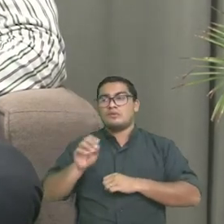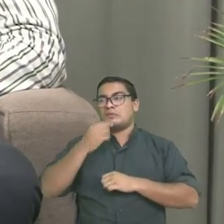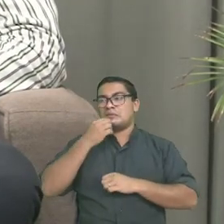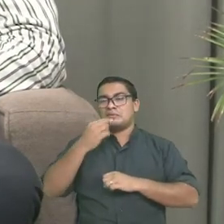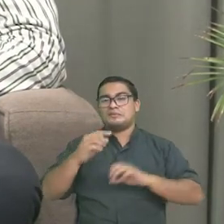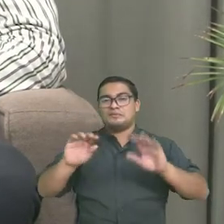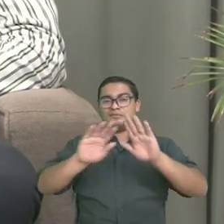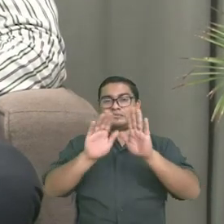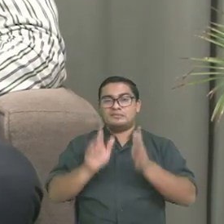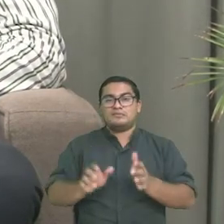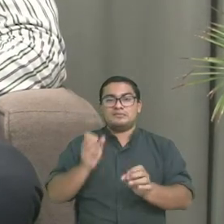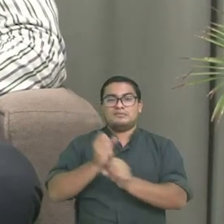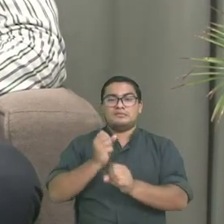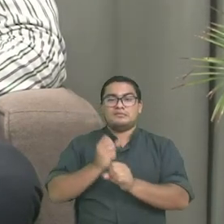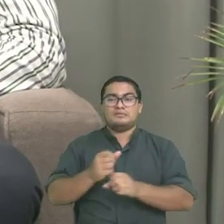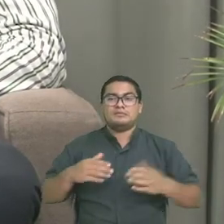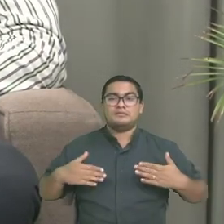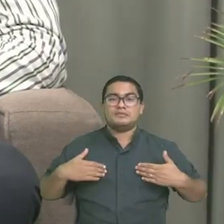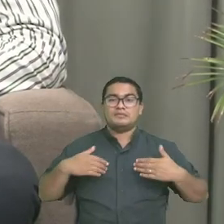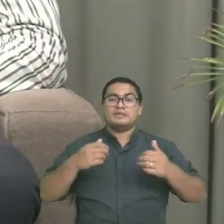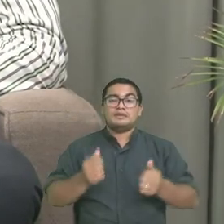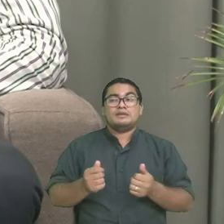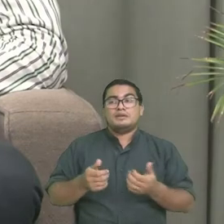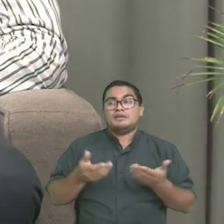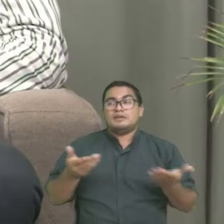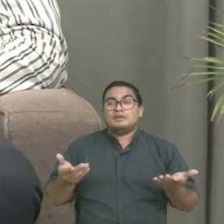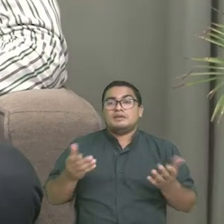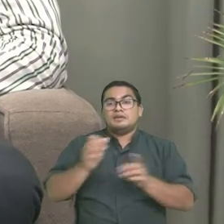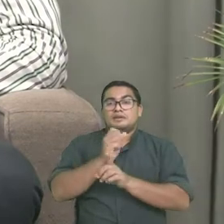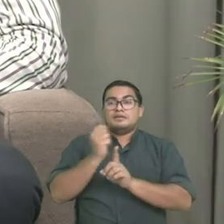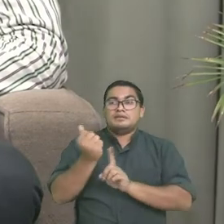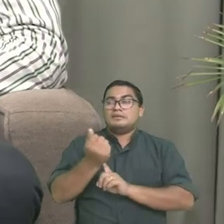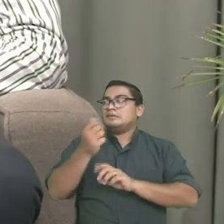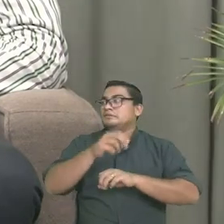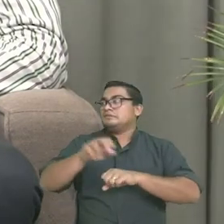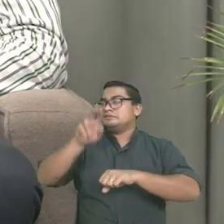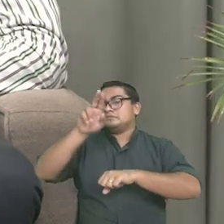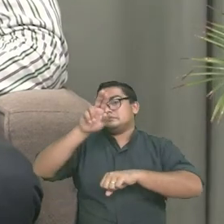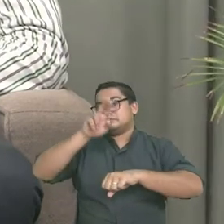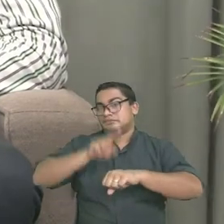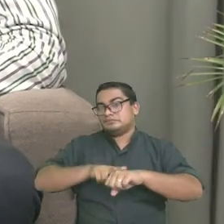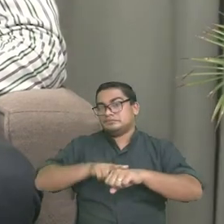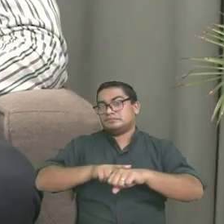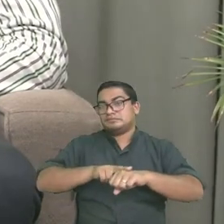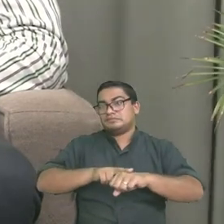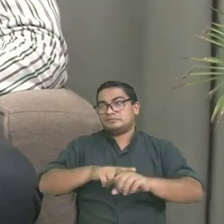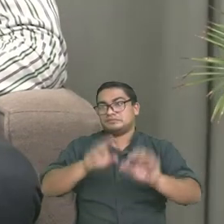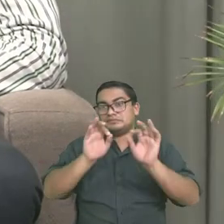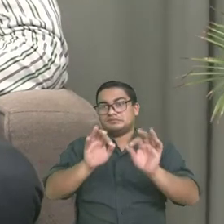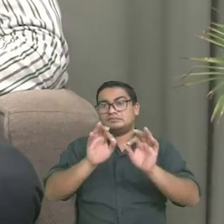trabajadora de la salud que habló hoy, y que la Asamblea Nacional se hizo